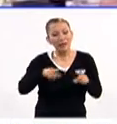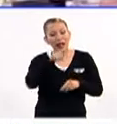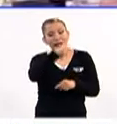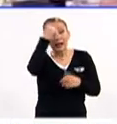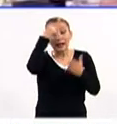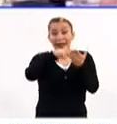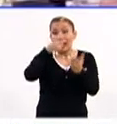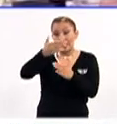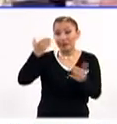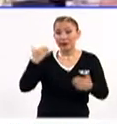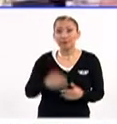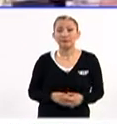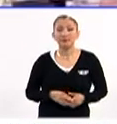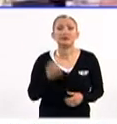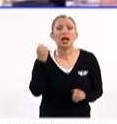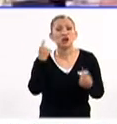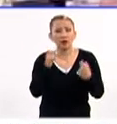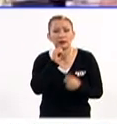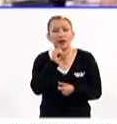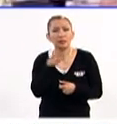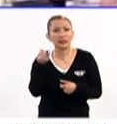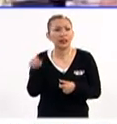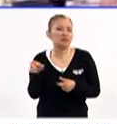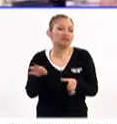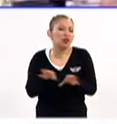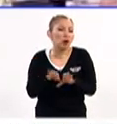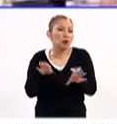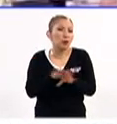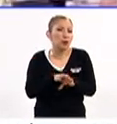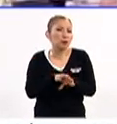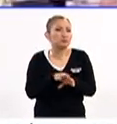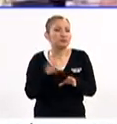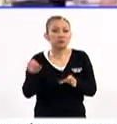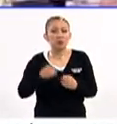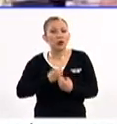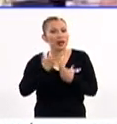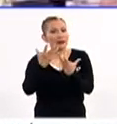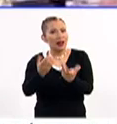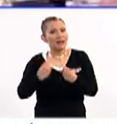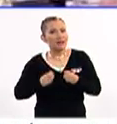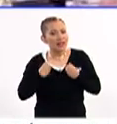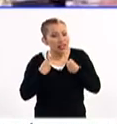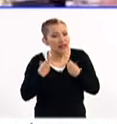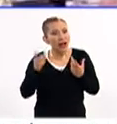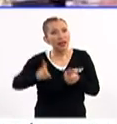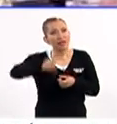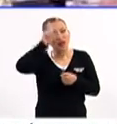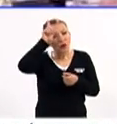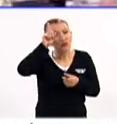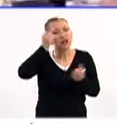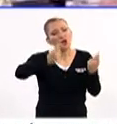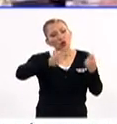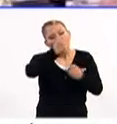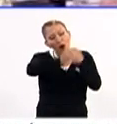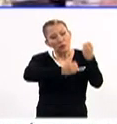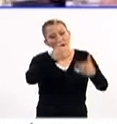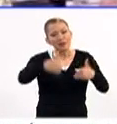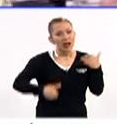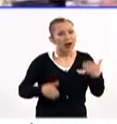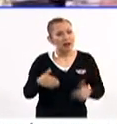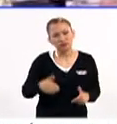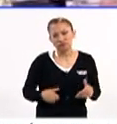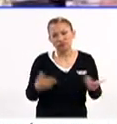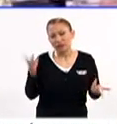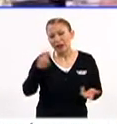ella creyó, y algunas también que fueron pues poesía a la vida, a Dios, algunas obras de teatro.